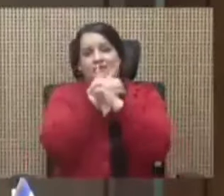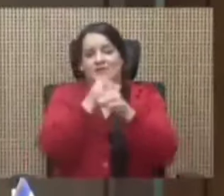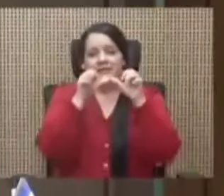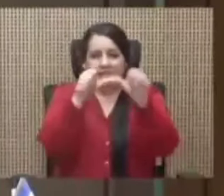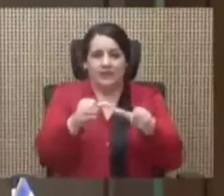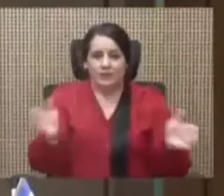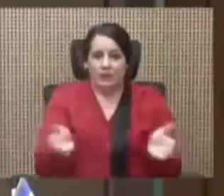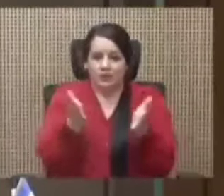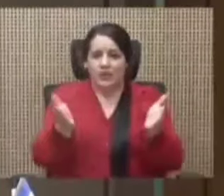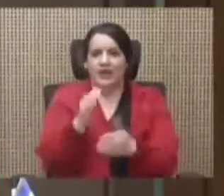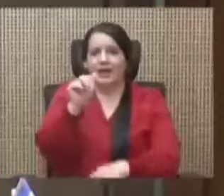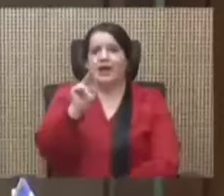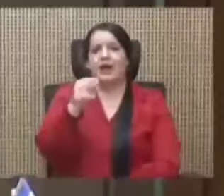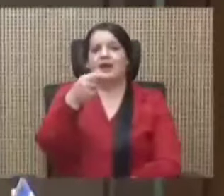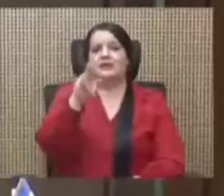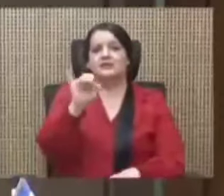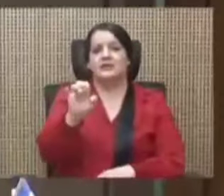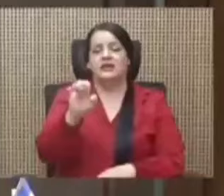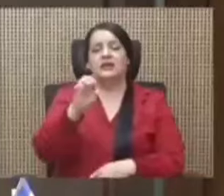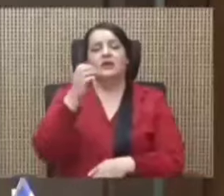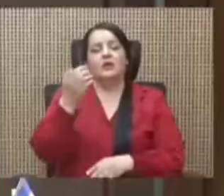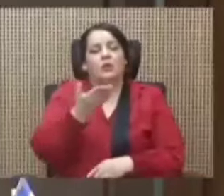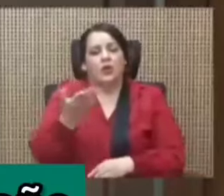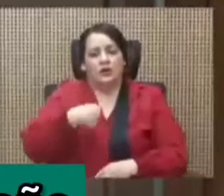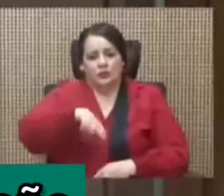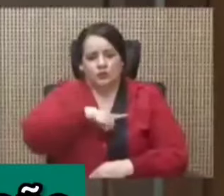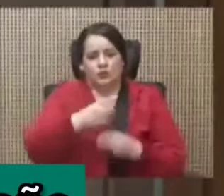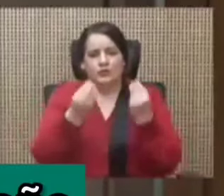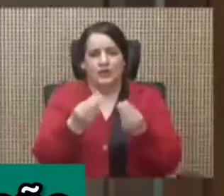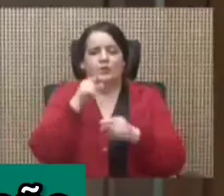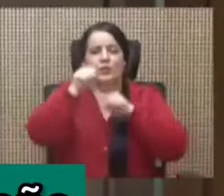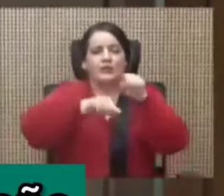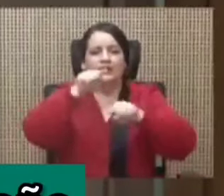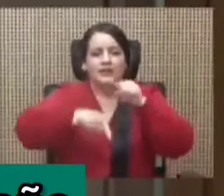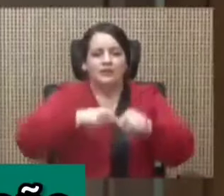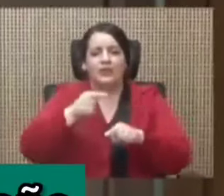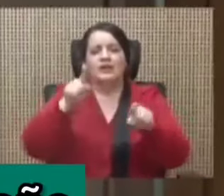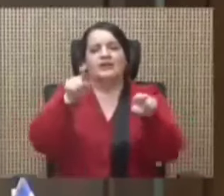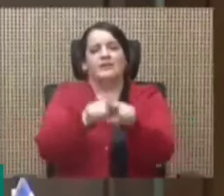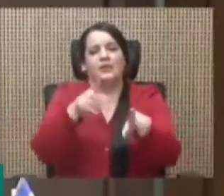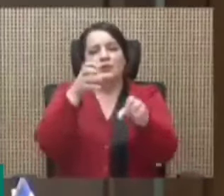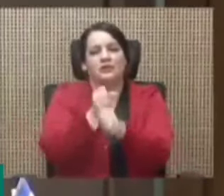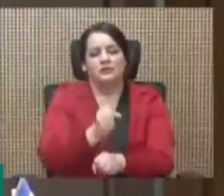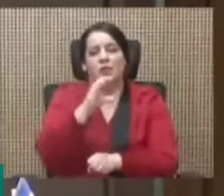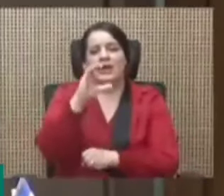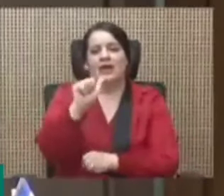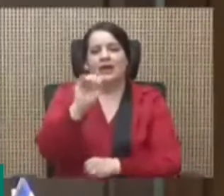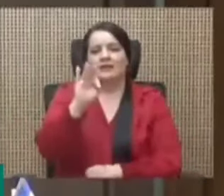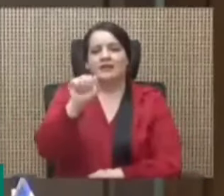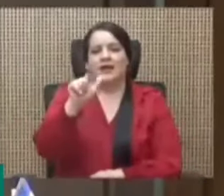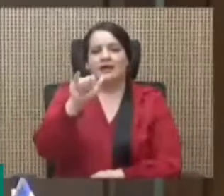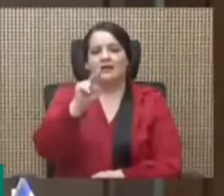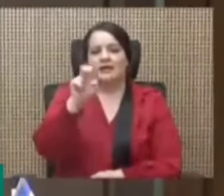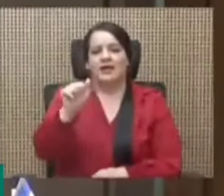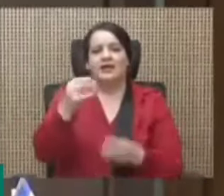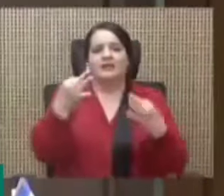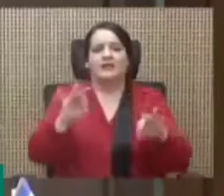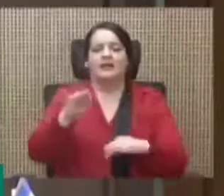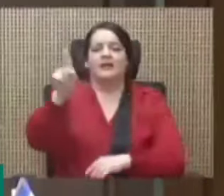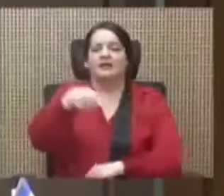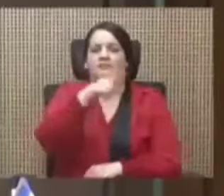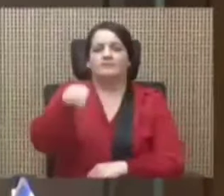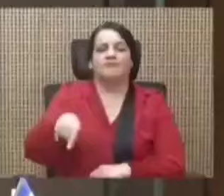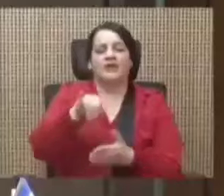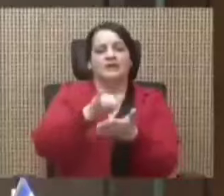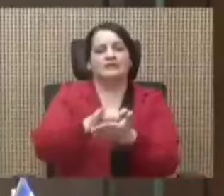Angie, aquello que tanto nosotros criticamos y que también lo hizo en algún momento doña Catalina, intentar erradicar esta